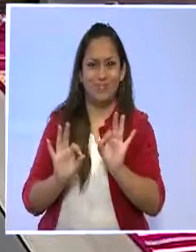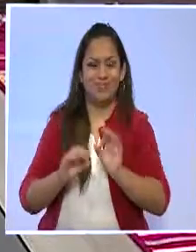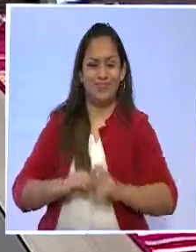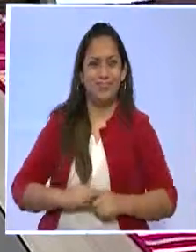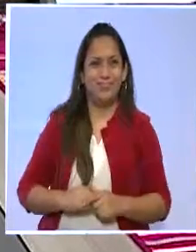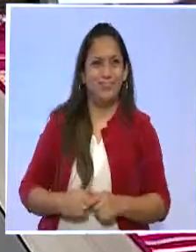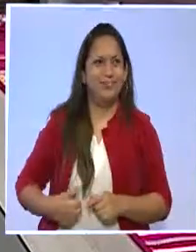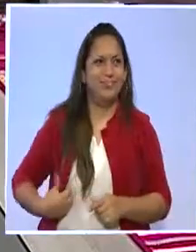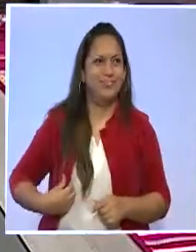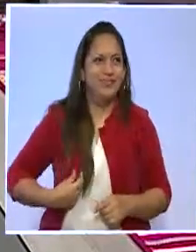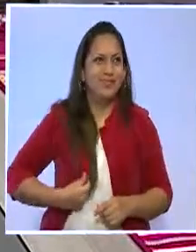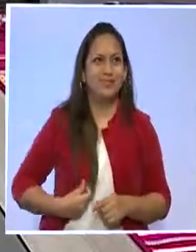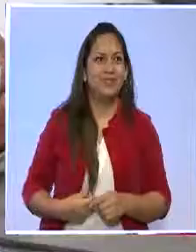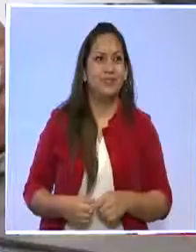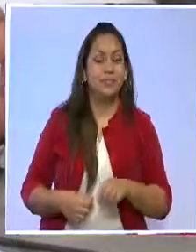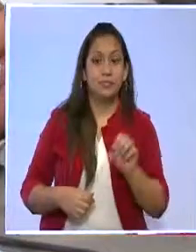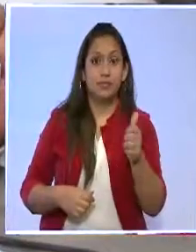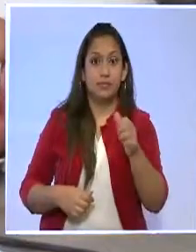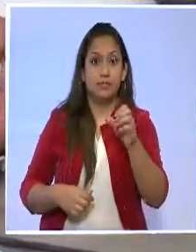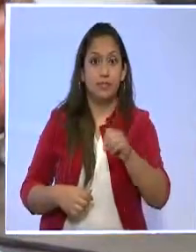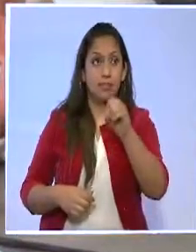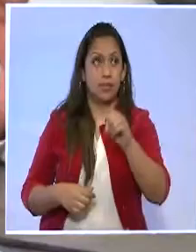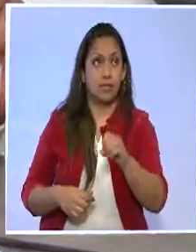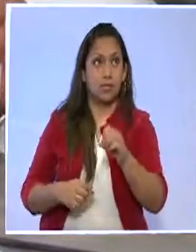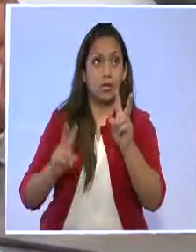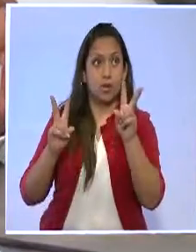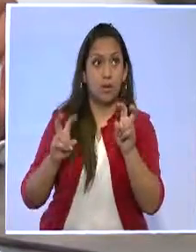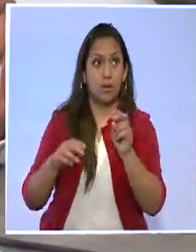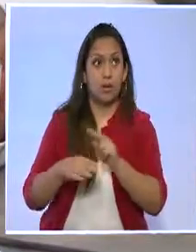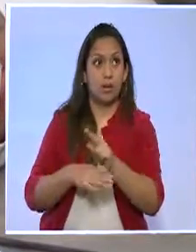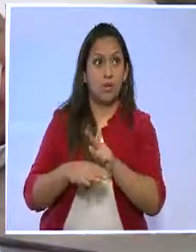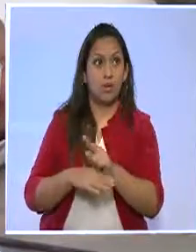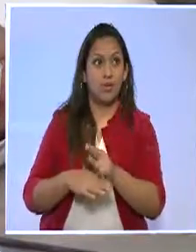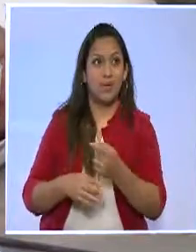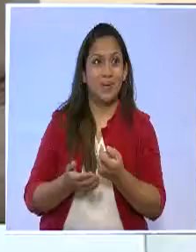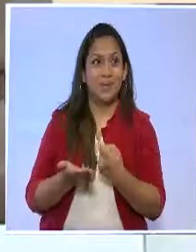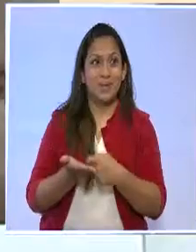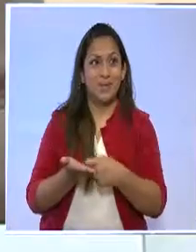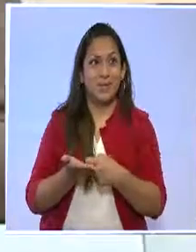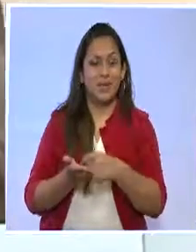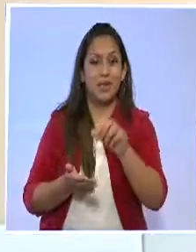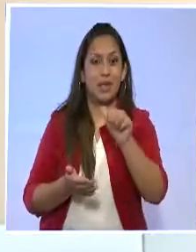noticias que el 10 por ciento del mercado será utilizado por la quinoa y el amaranto